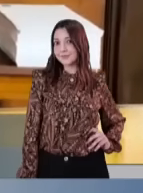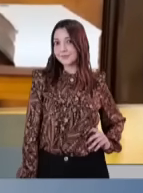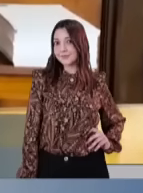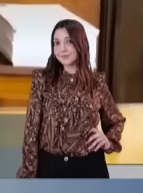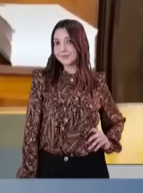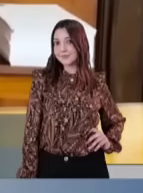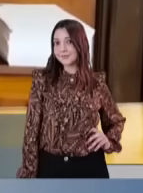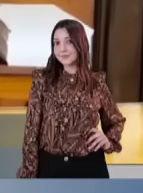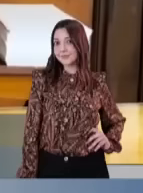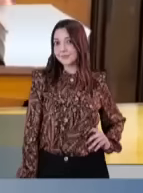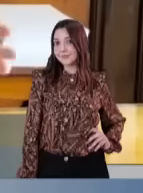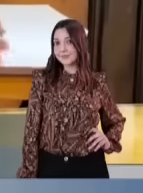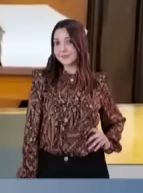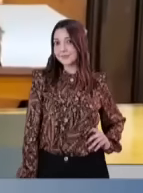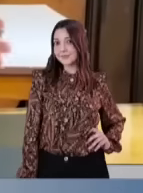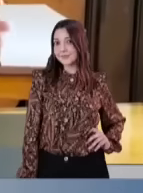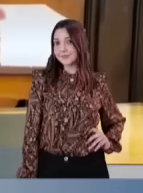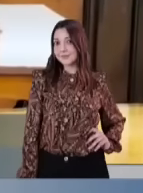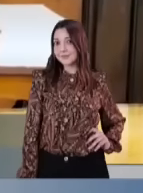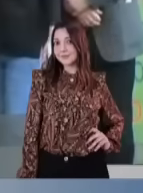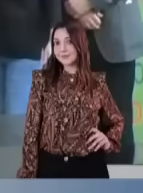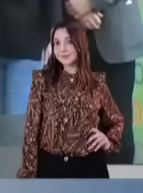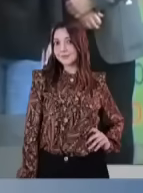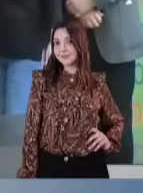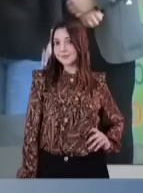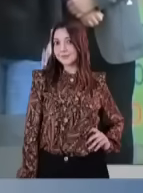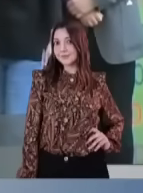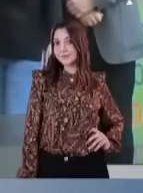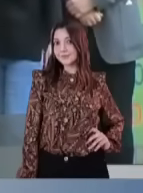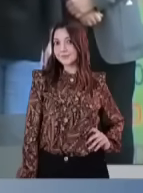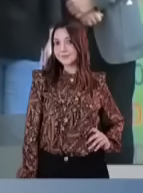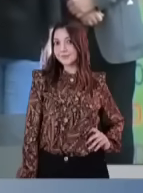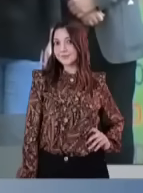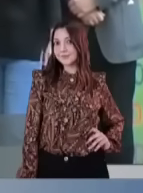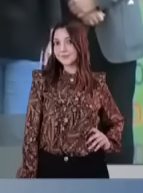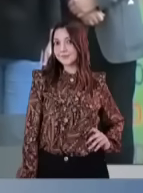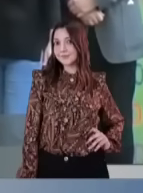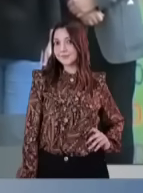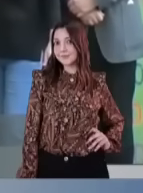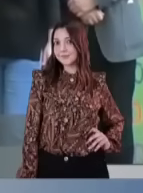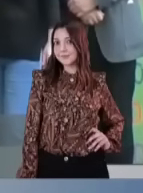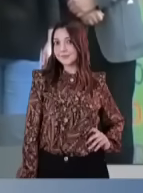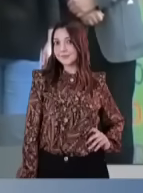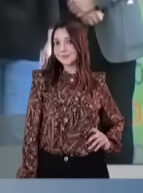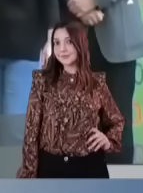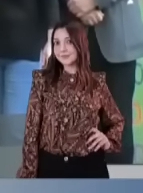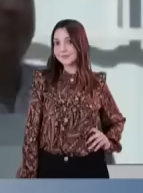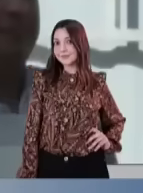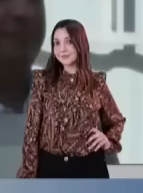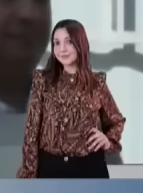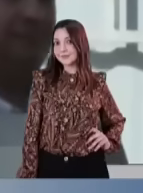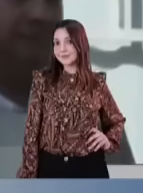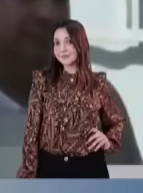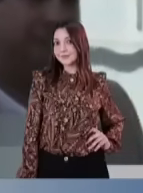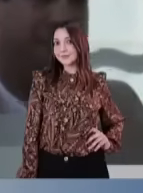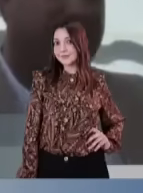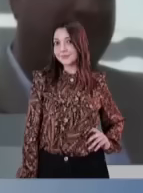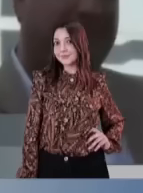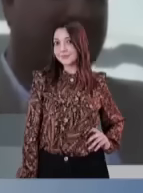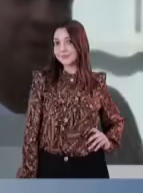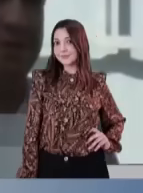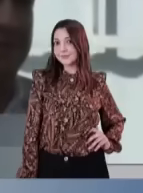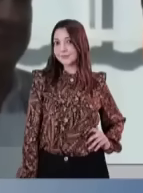muy vinculado al tema de las ISAPRES y al tema de los fallos, al asunto de los fallos dictados por la tercera sala de la Corte Suprema. Por lo